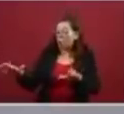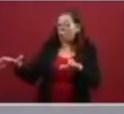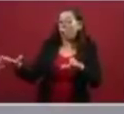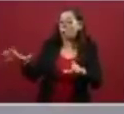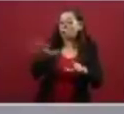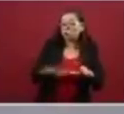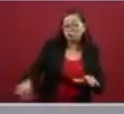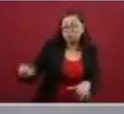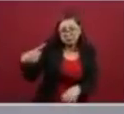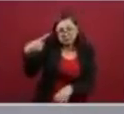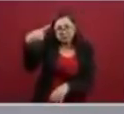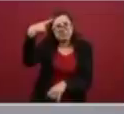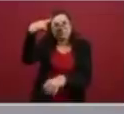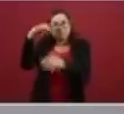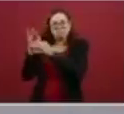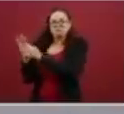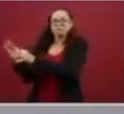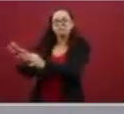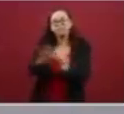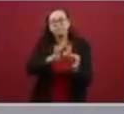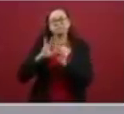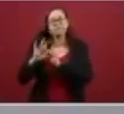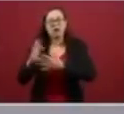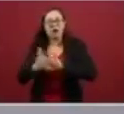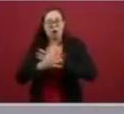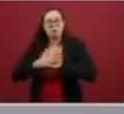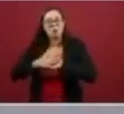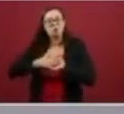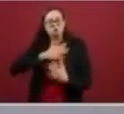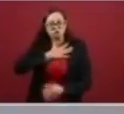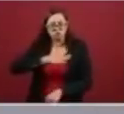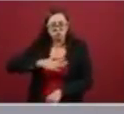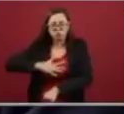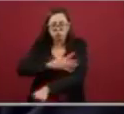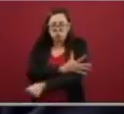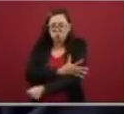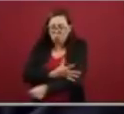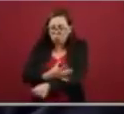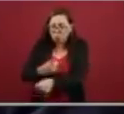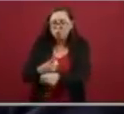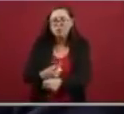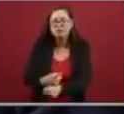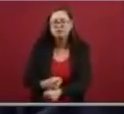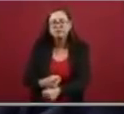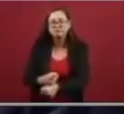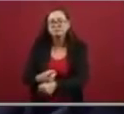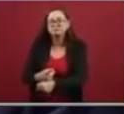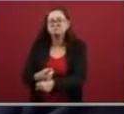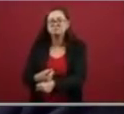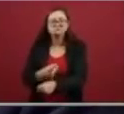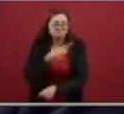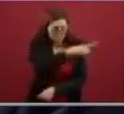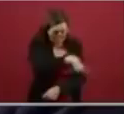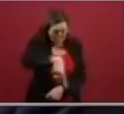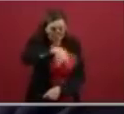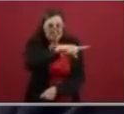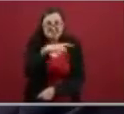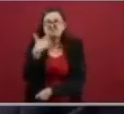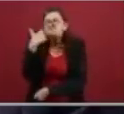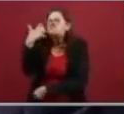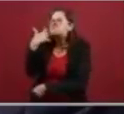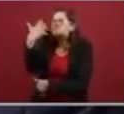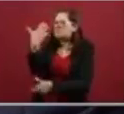sustentada en el amor, la justicia y la honestidad, nadie podrá revertirla.